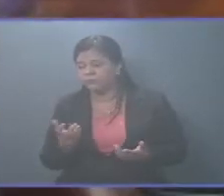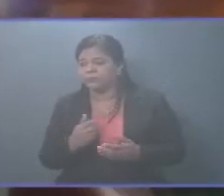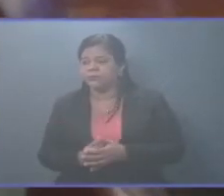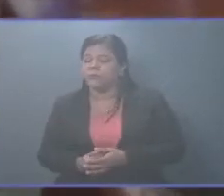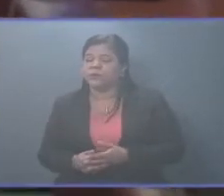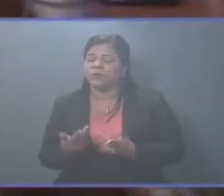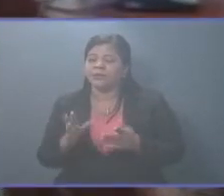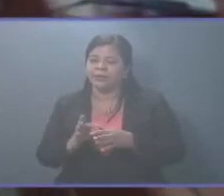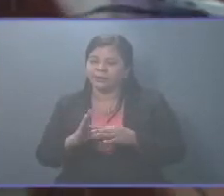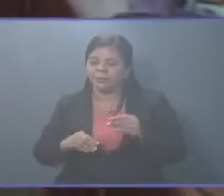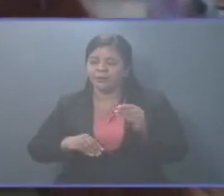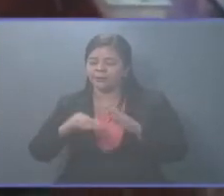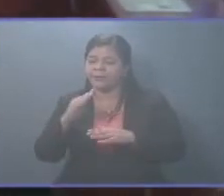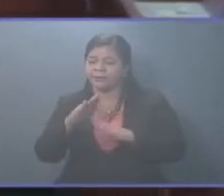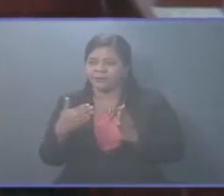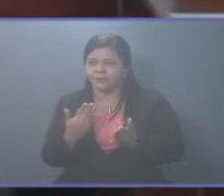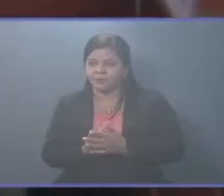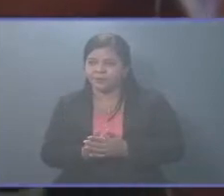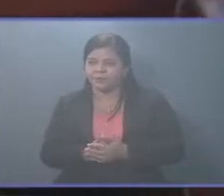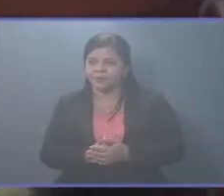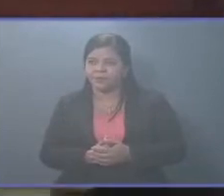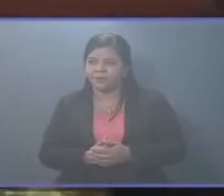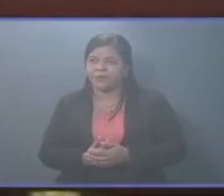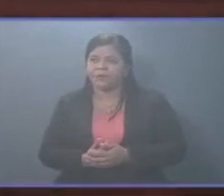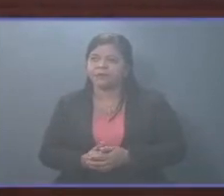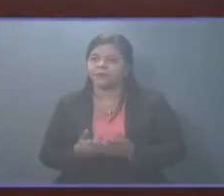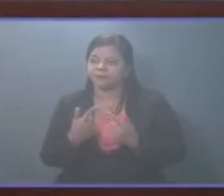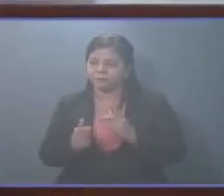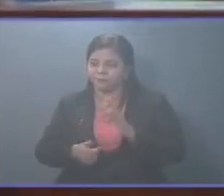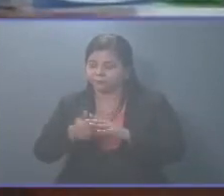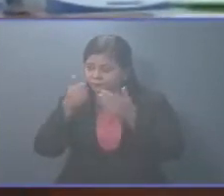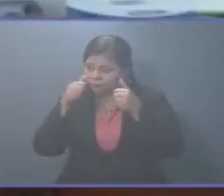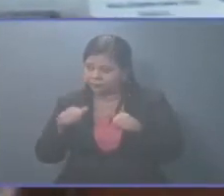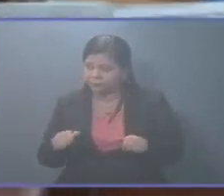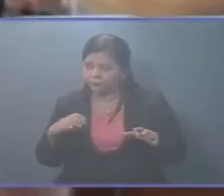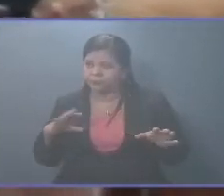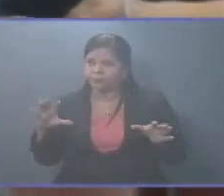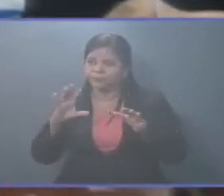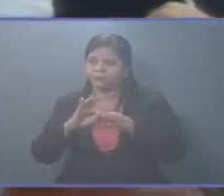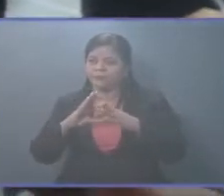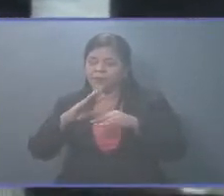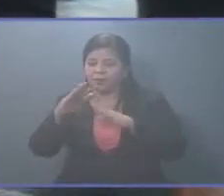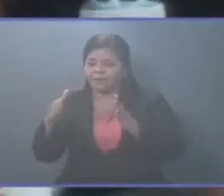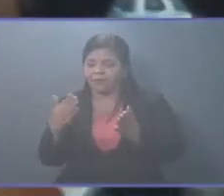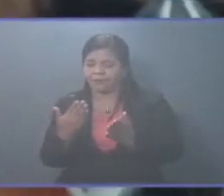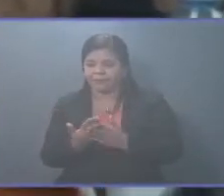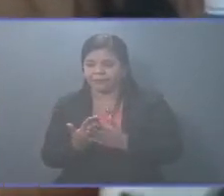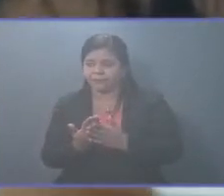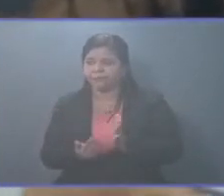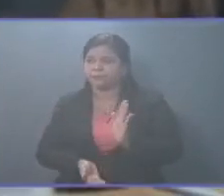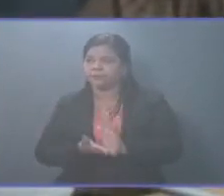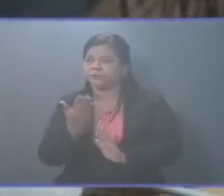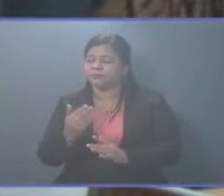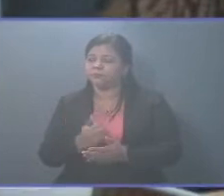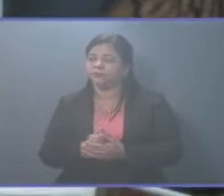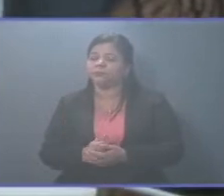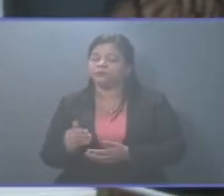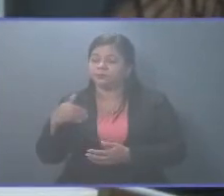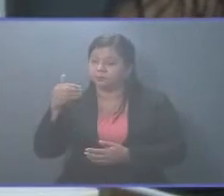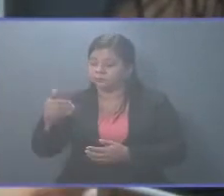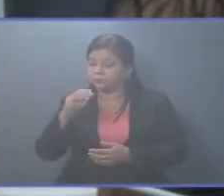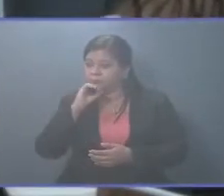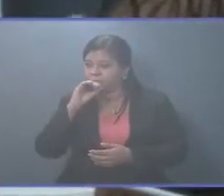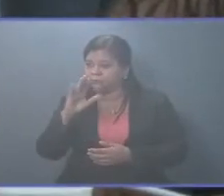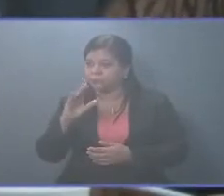la posibilidad aquí sería de que el país, claro, a veces está la situación en que a veces uno dice, el mismo gobierno puede decir,